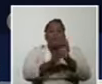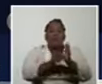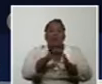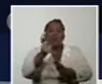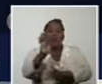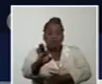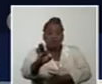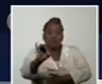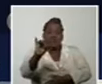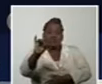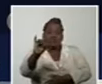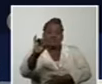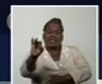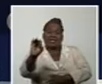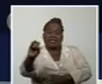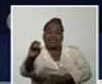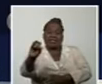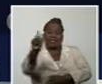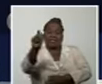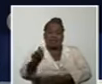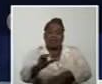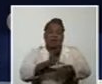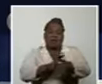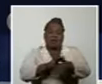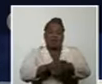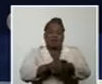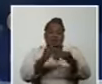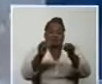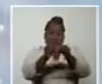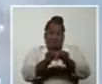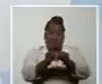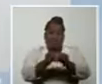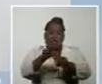59.870 casos, para un acumulado de